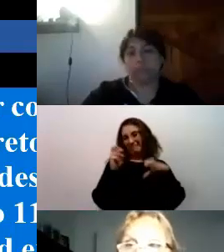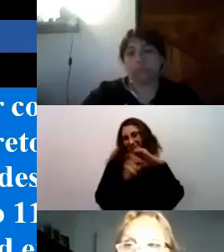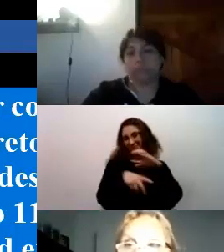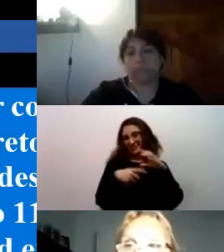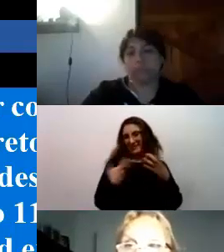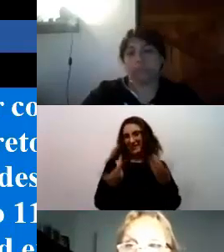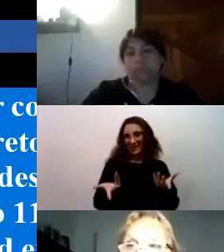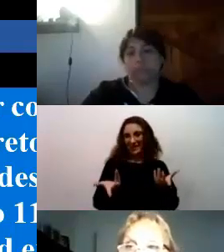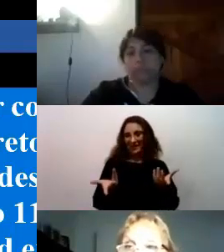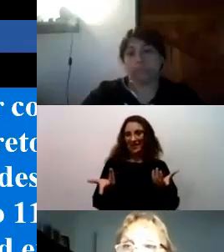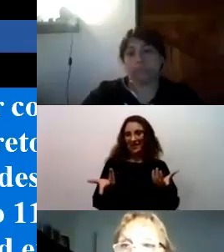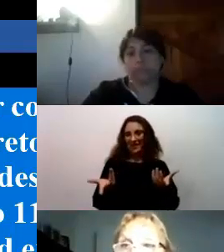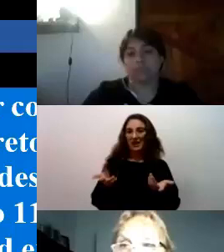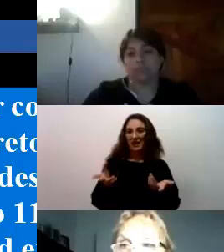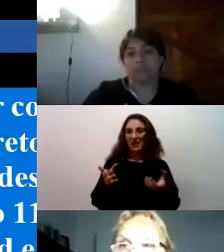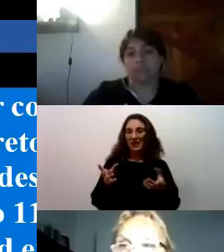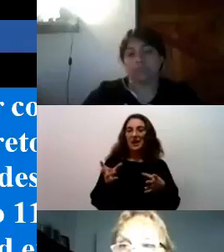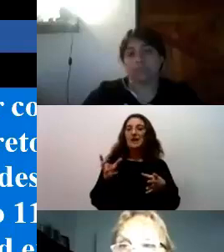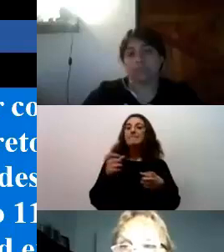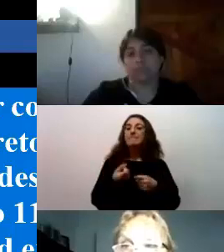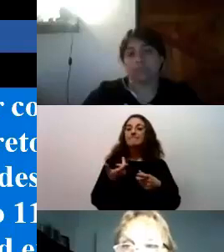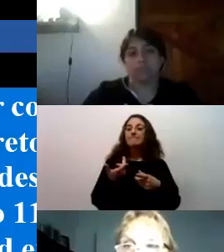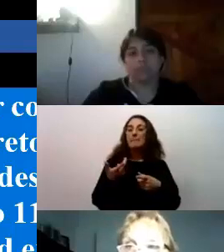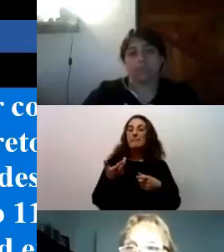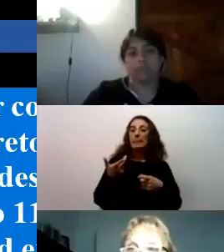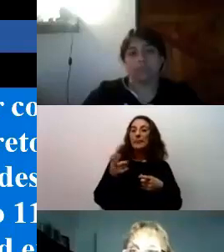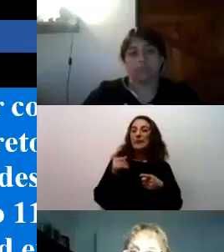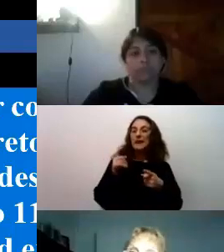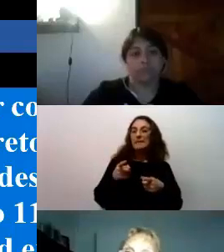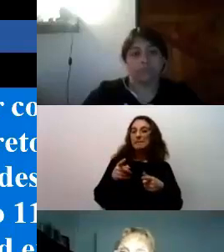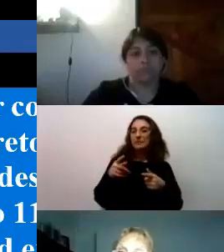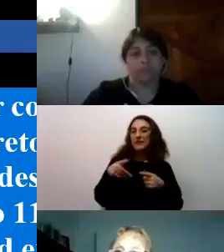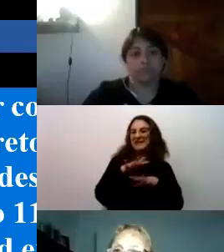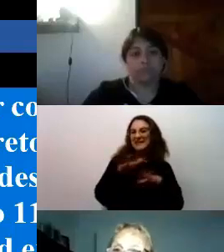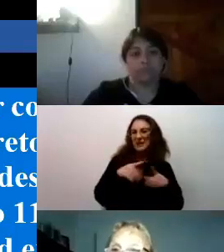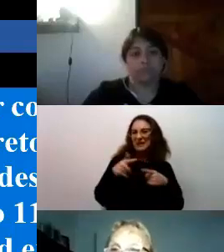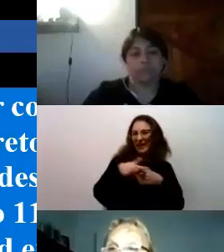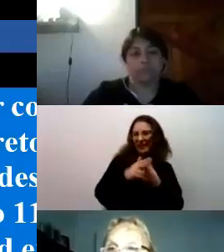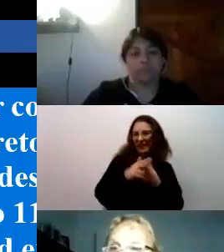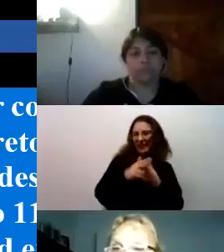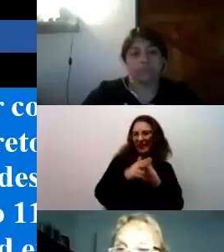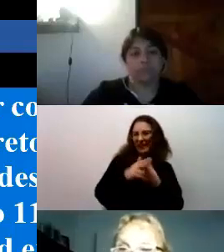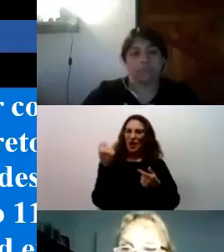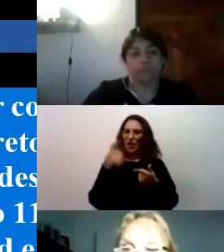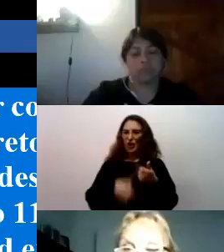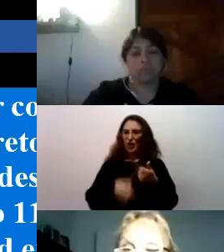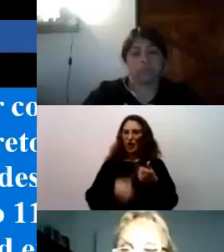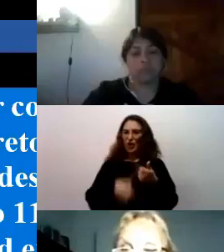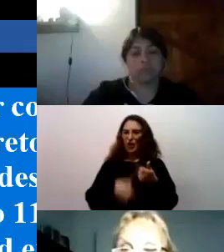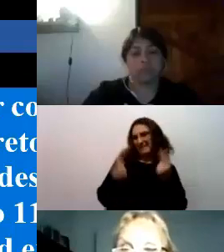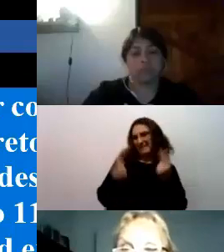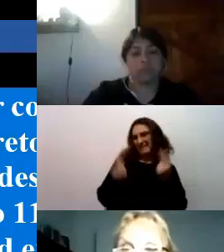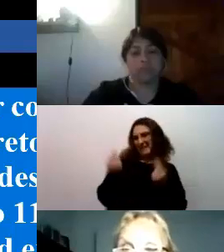interjurisdiccionales y establece las condiciones técnicas, operativas y económicas financieras a las que deberán ajustarse los